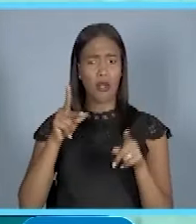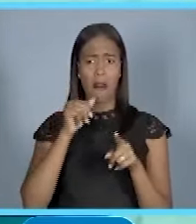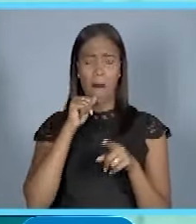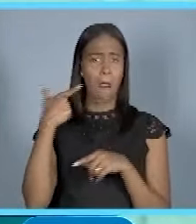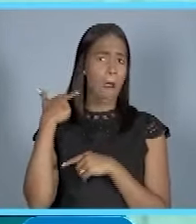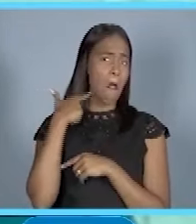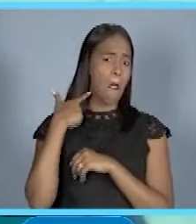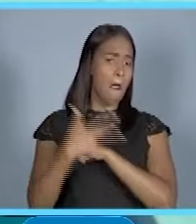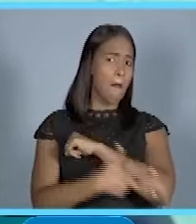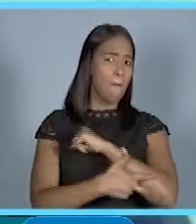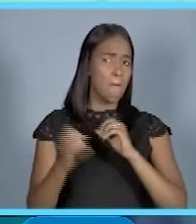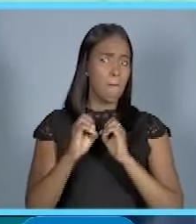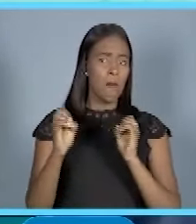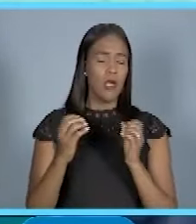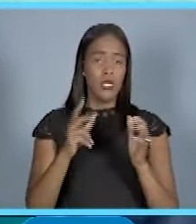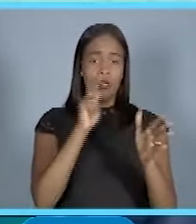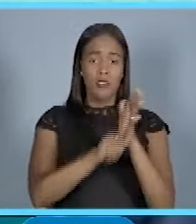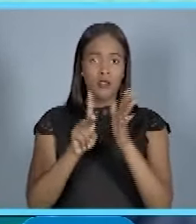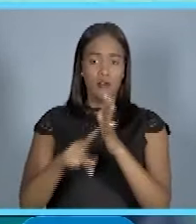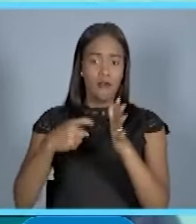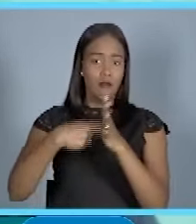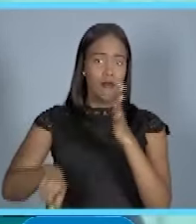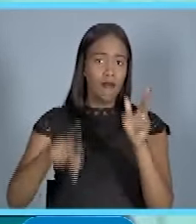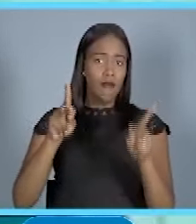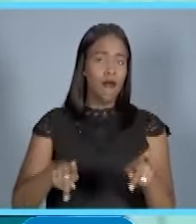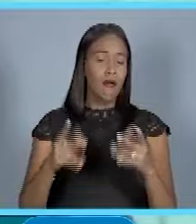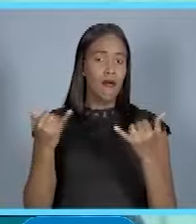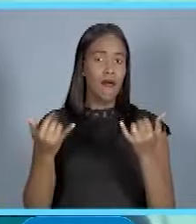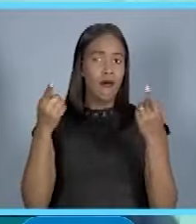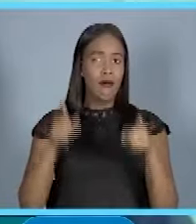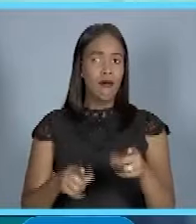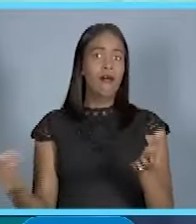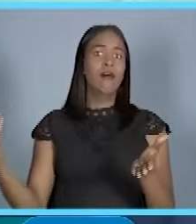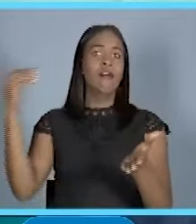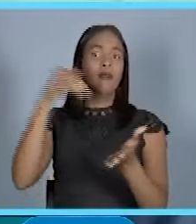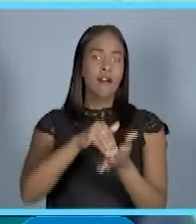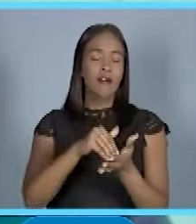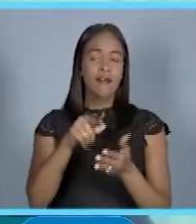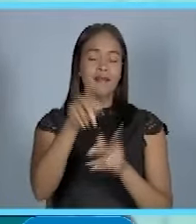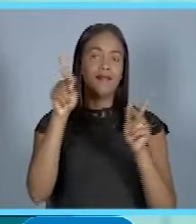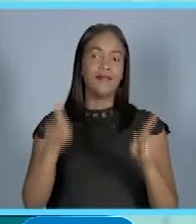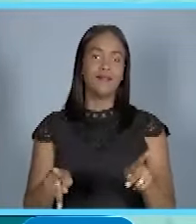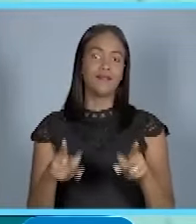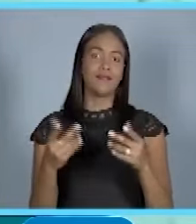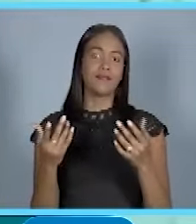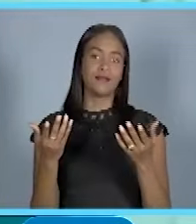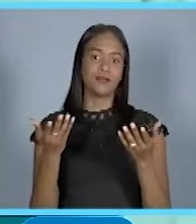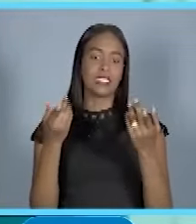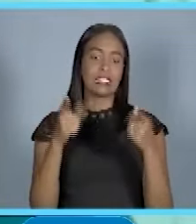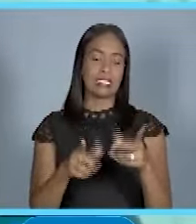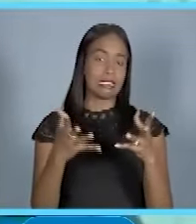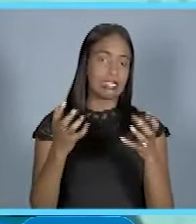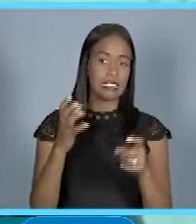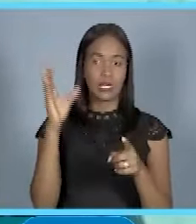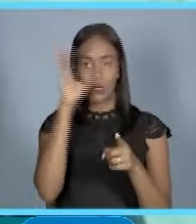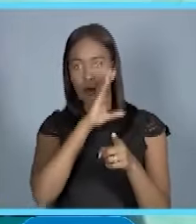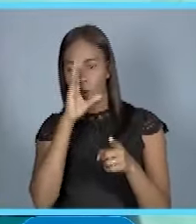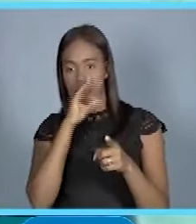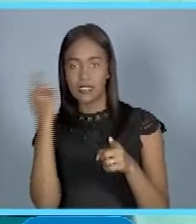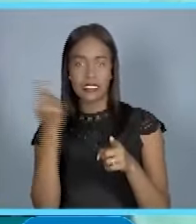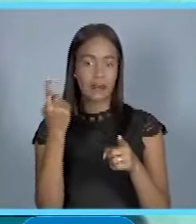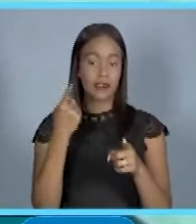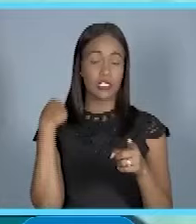no había un asesinato de los taxistas. Y hoy en día ya volvieron esos antisociales a querer buscar, como siempre